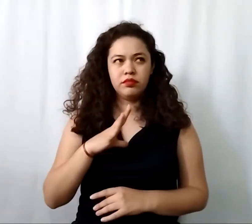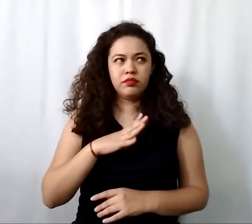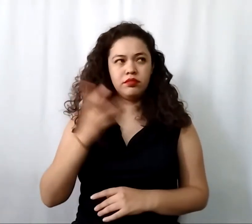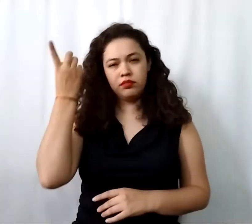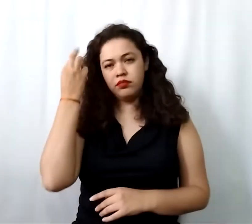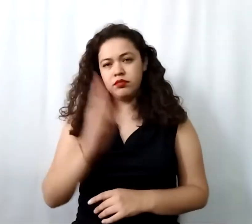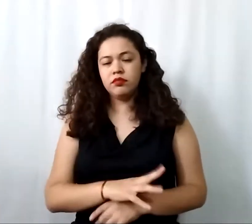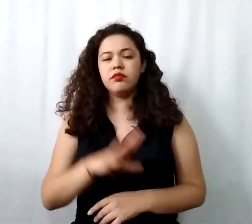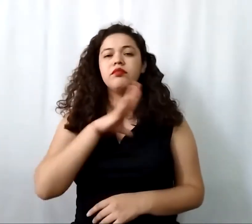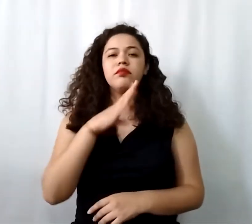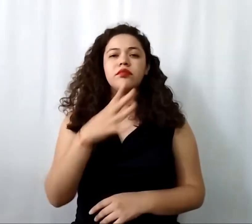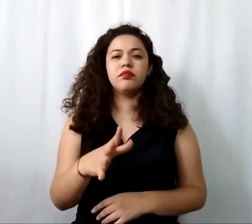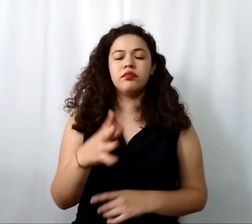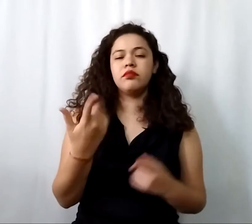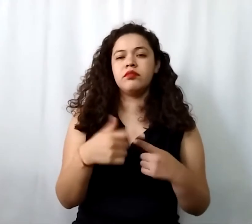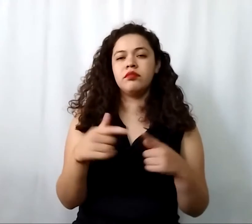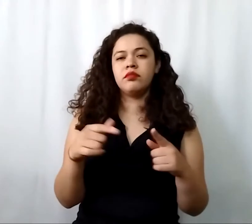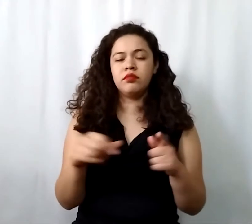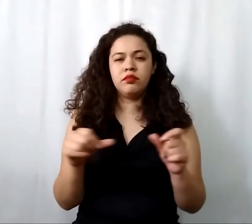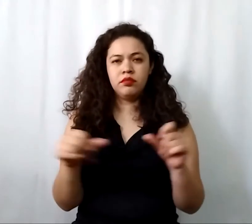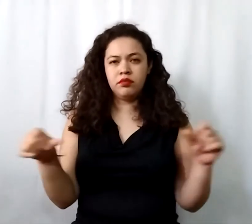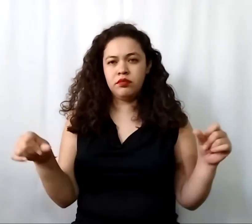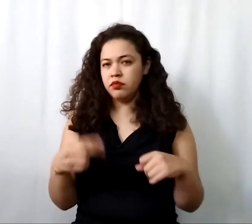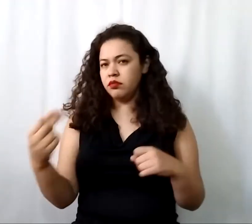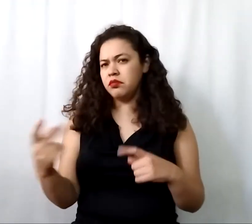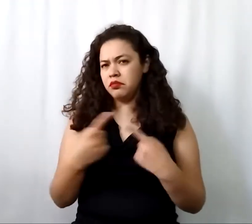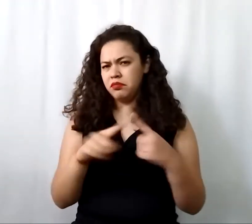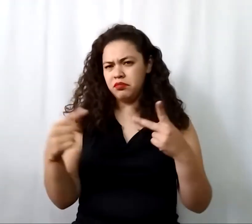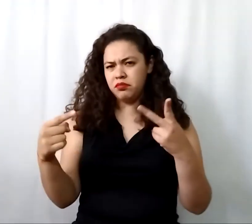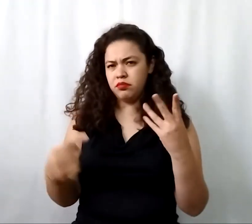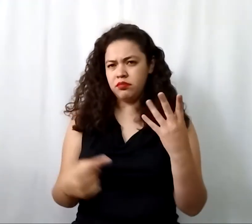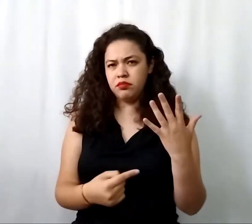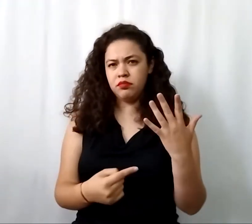direcciones, gerencias, áreas, como eso es